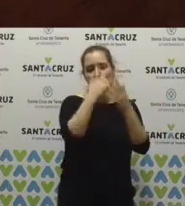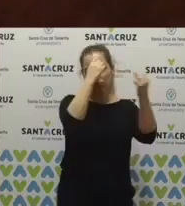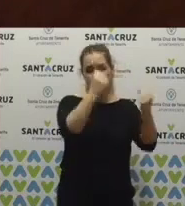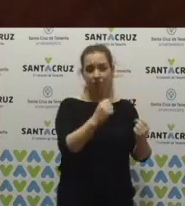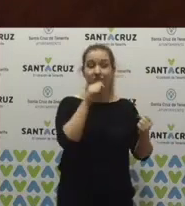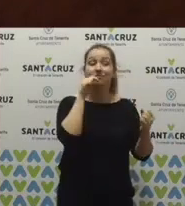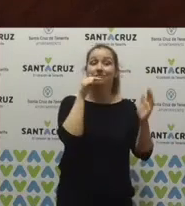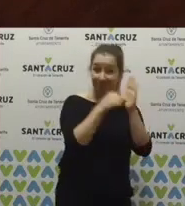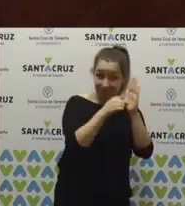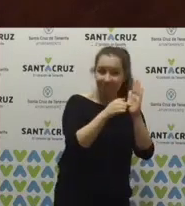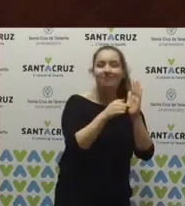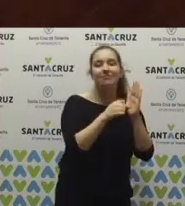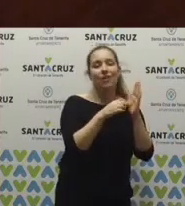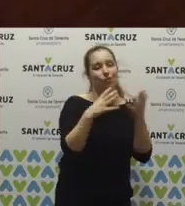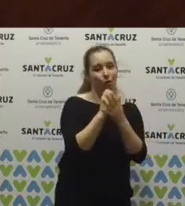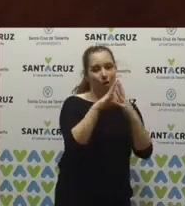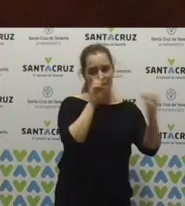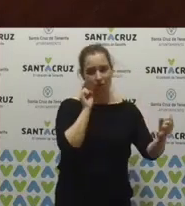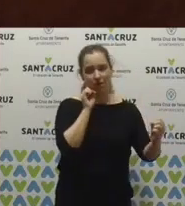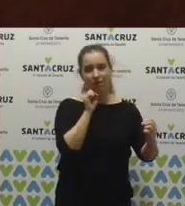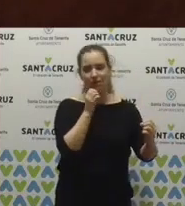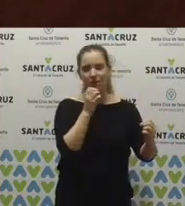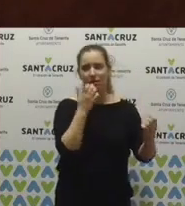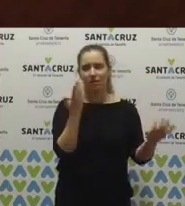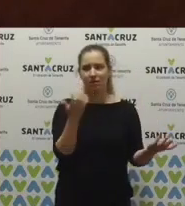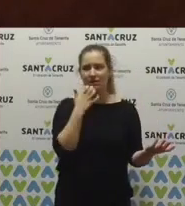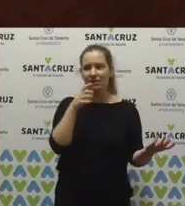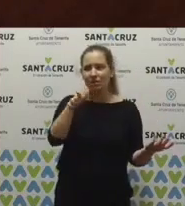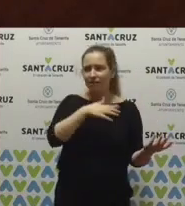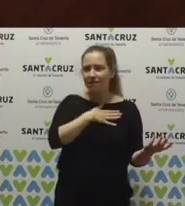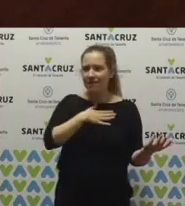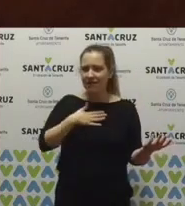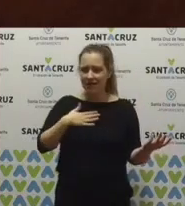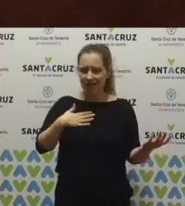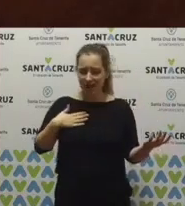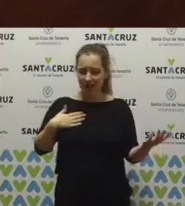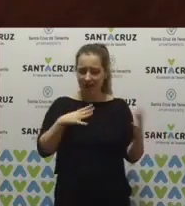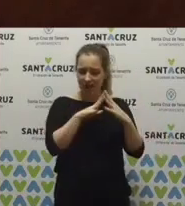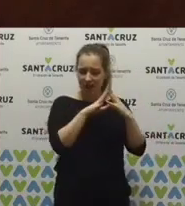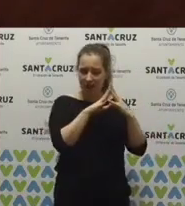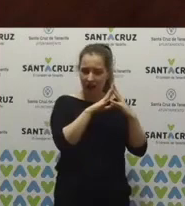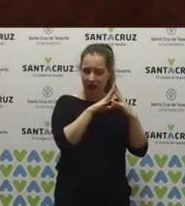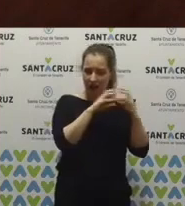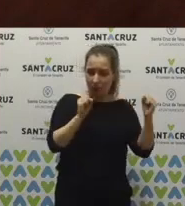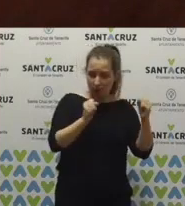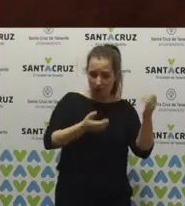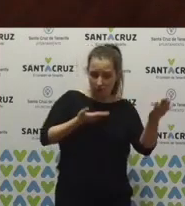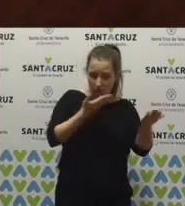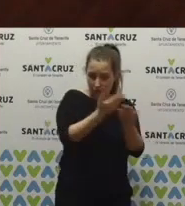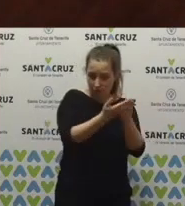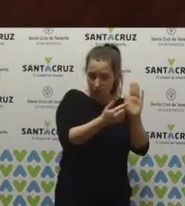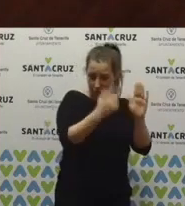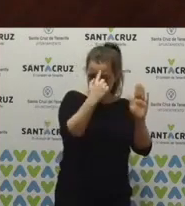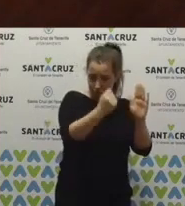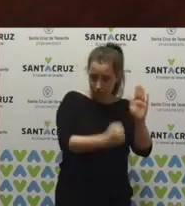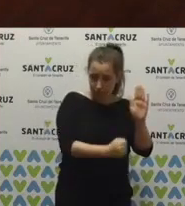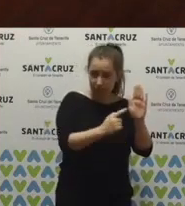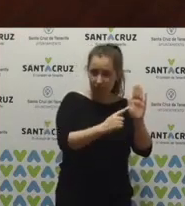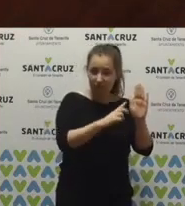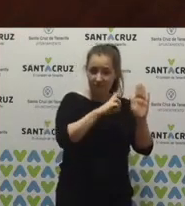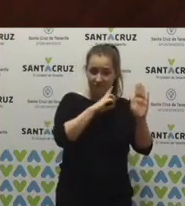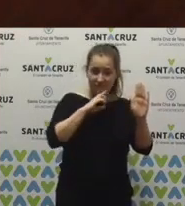entonces claro si usted lo que pretende es restar valor a una cuestión que yo considero que debe ir per